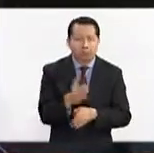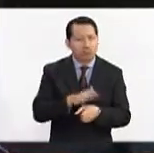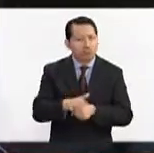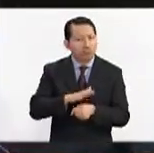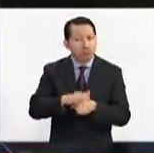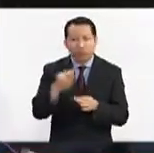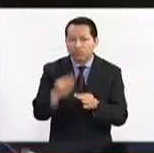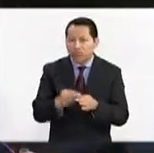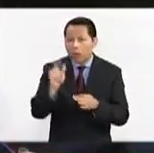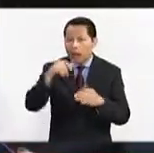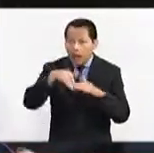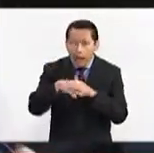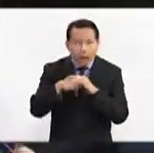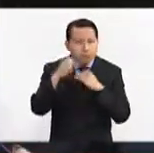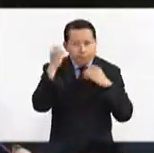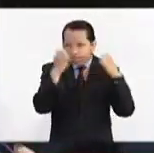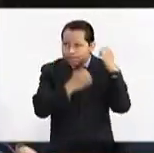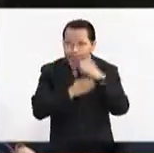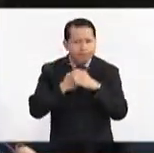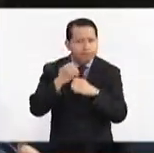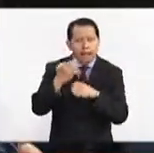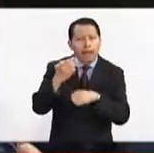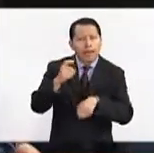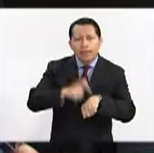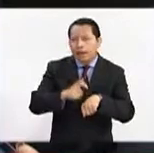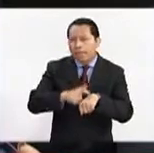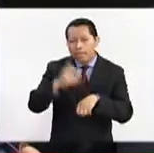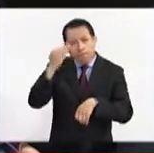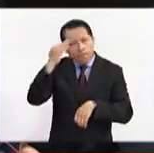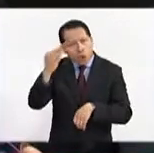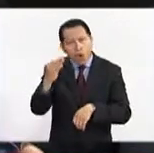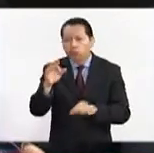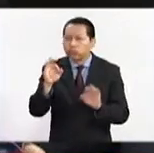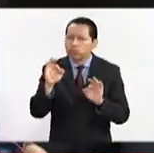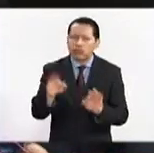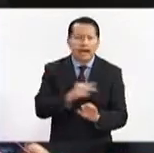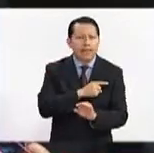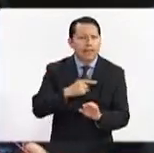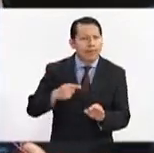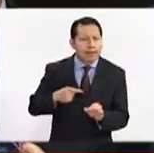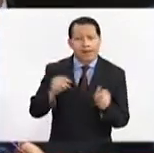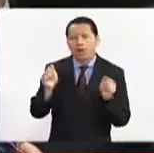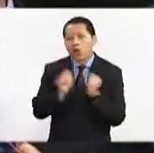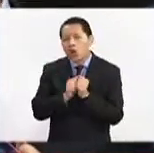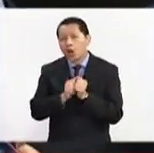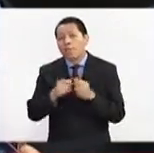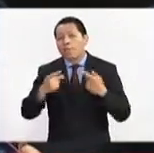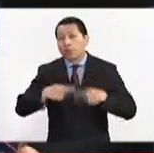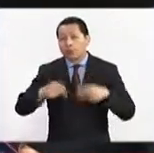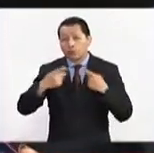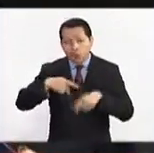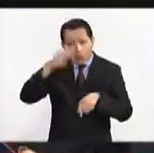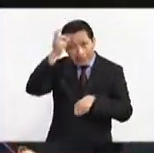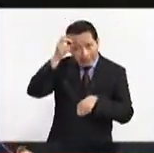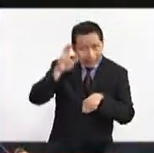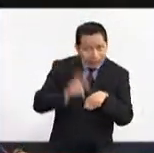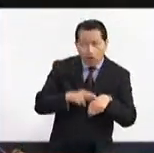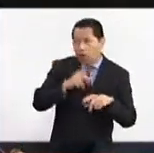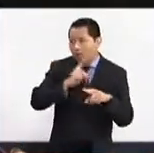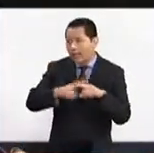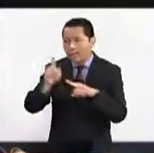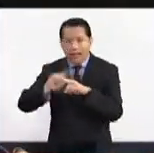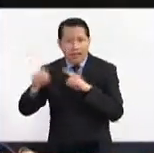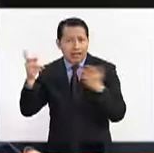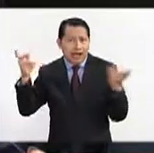el tiempo que se requiere, que se debe de hacer con los expertos, con los directores responsables de obra. Y me parece que aquí todos